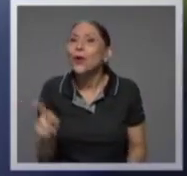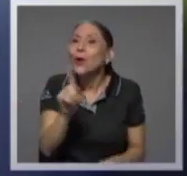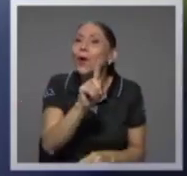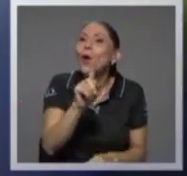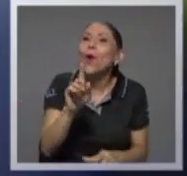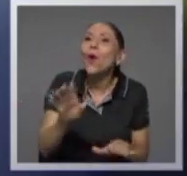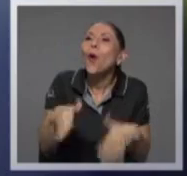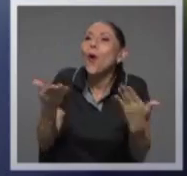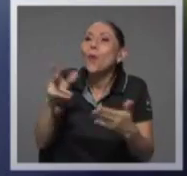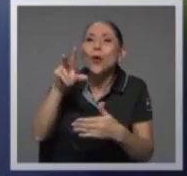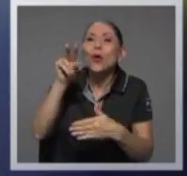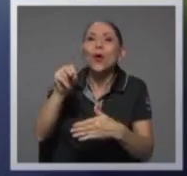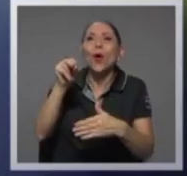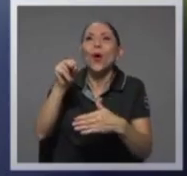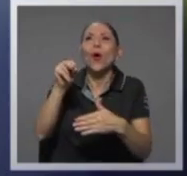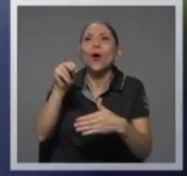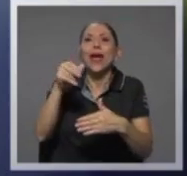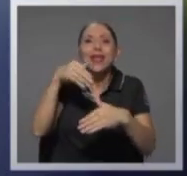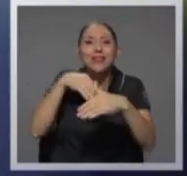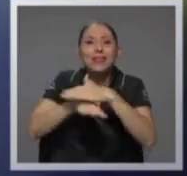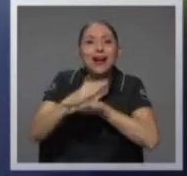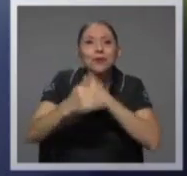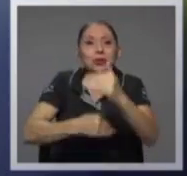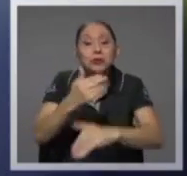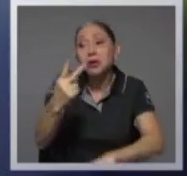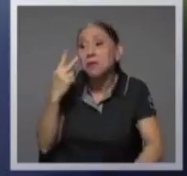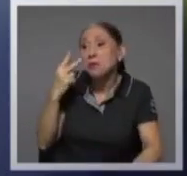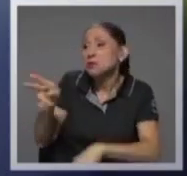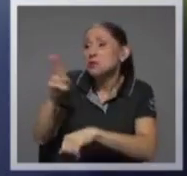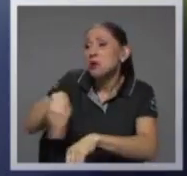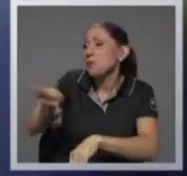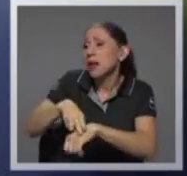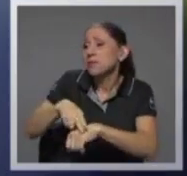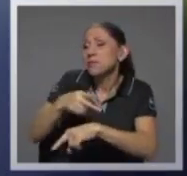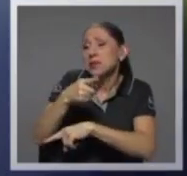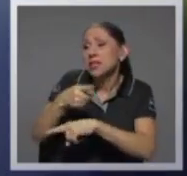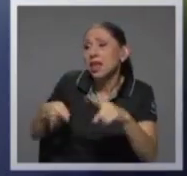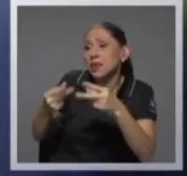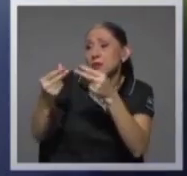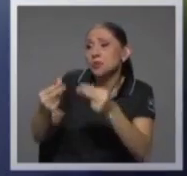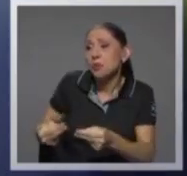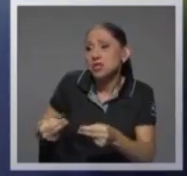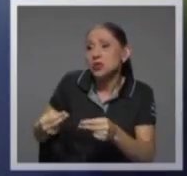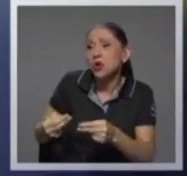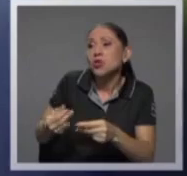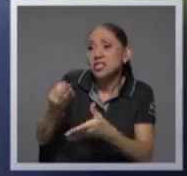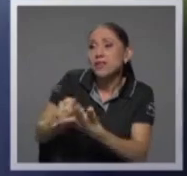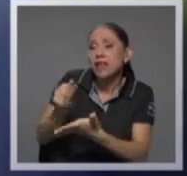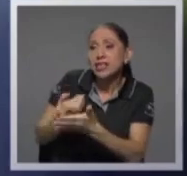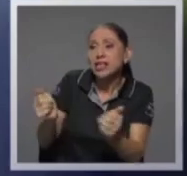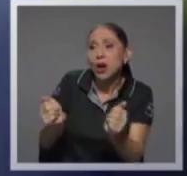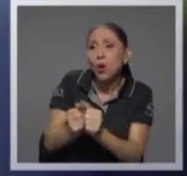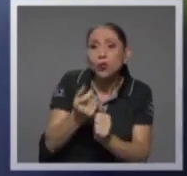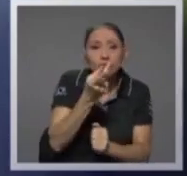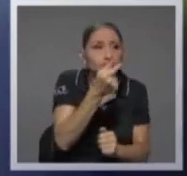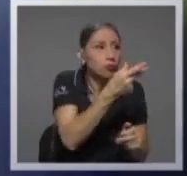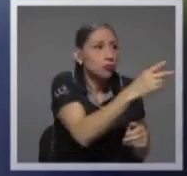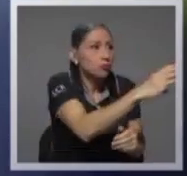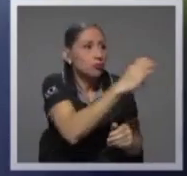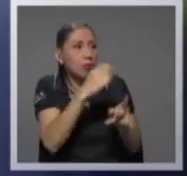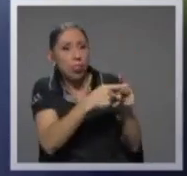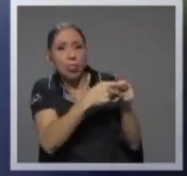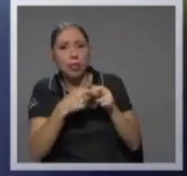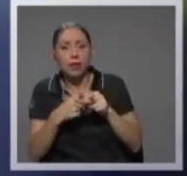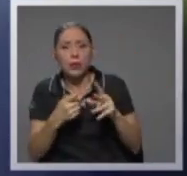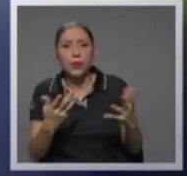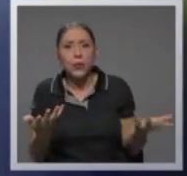de que vemos normal que la mitad del presupuesto se financie con endeudamiento? ¿Verdad? Tiene que ser una decisión muy